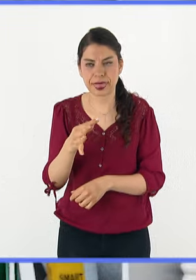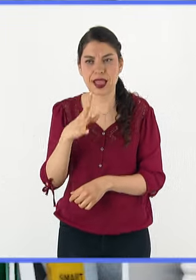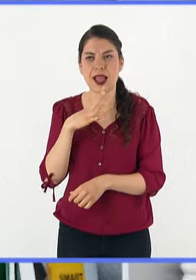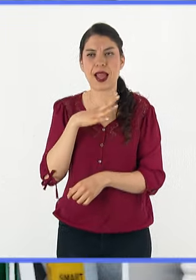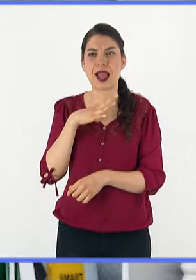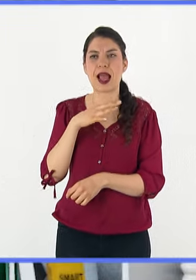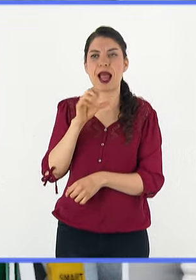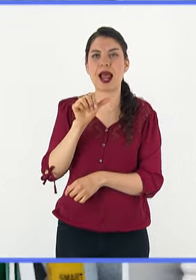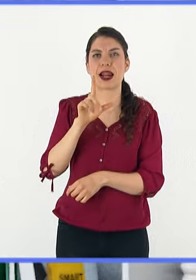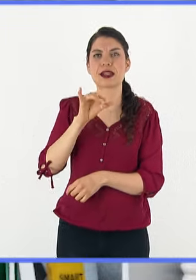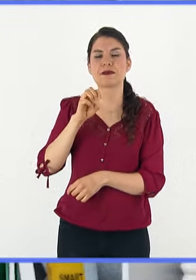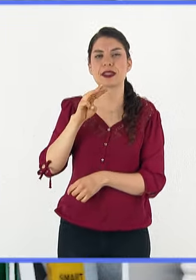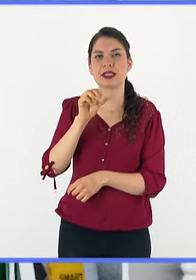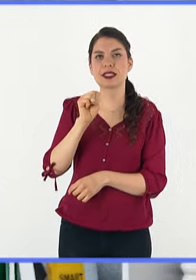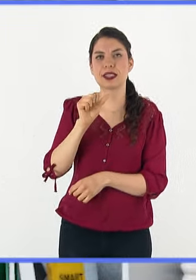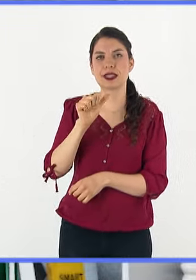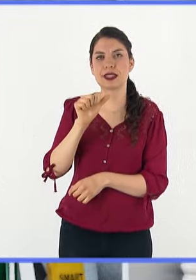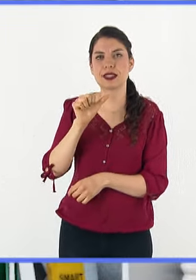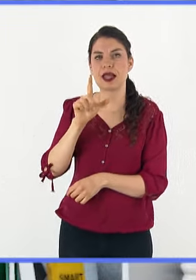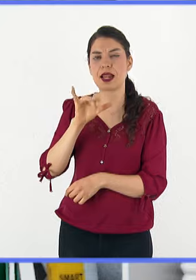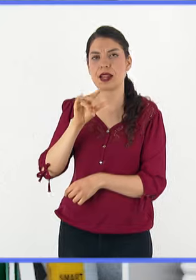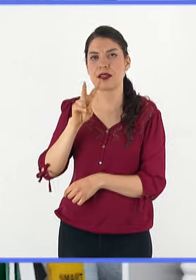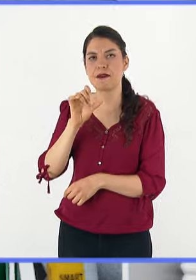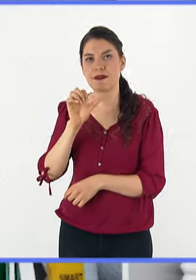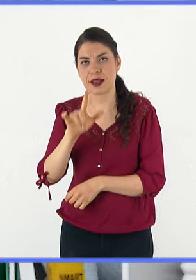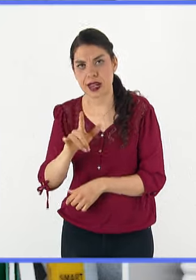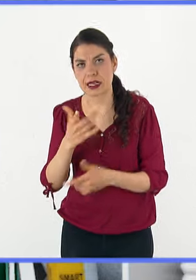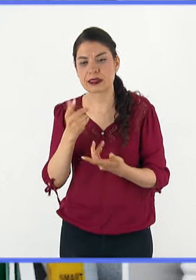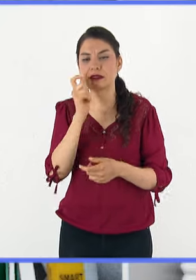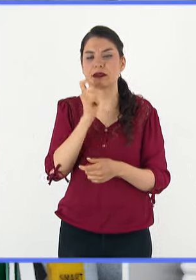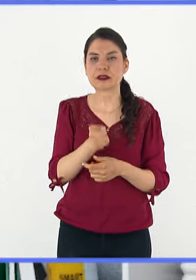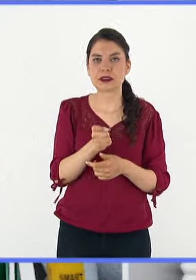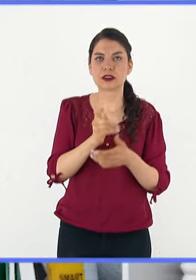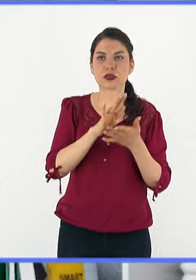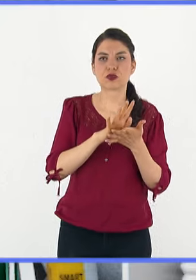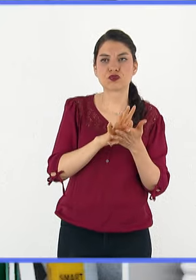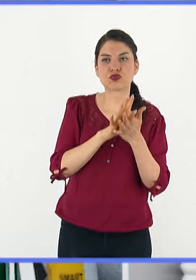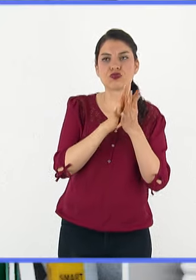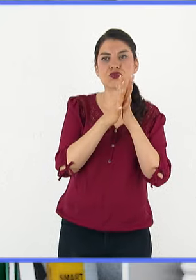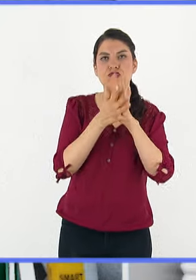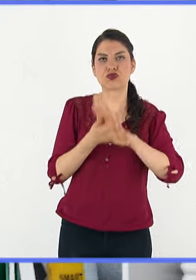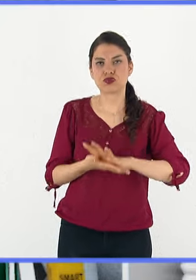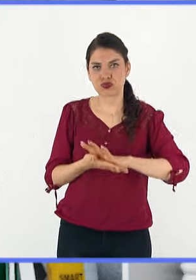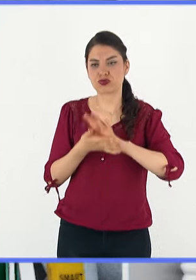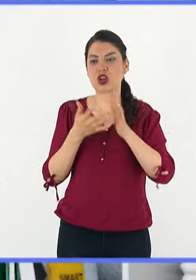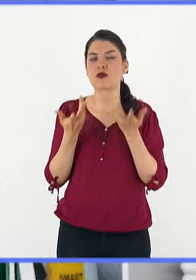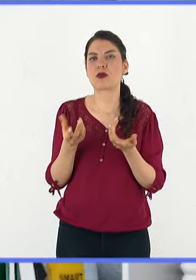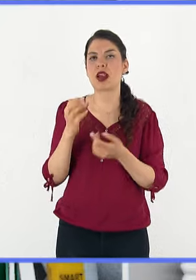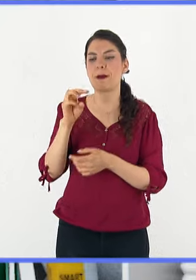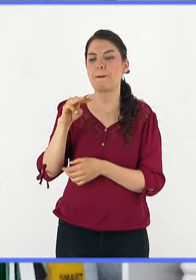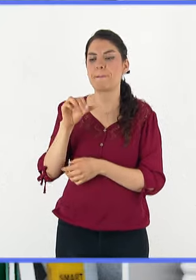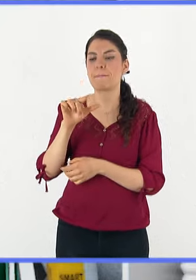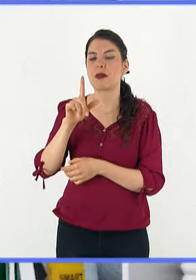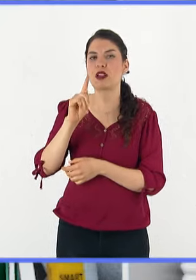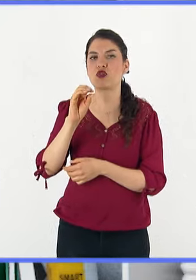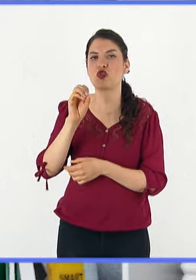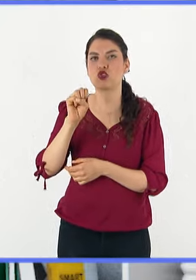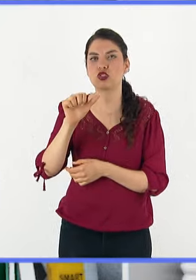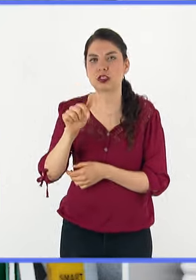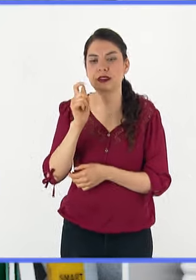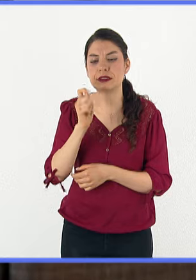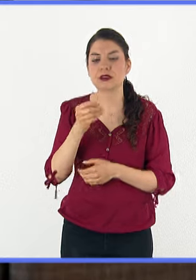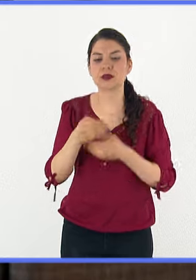salival que comienza a descomponer los carbohidratos en azúcares más simples como la maltosa Este es el primer paso en esta